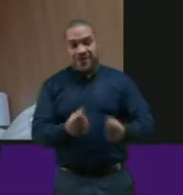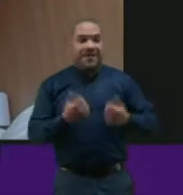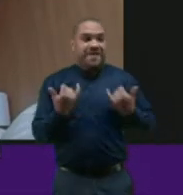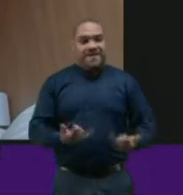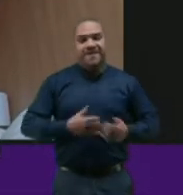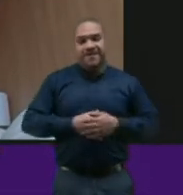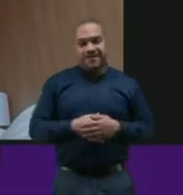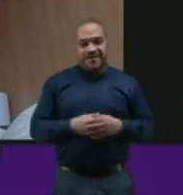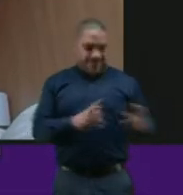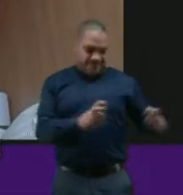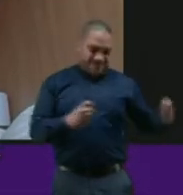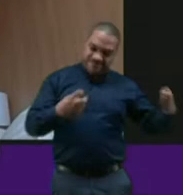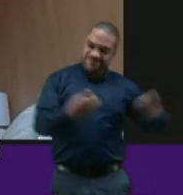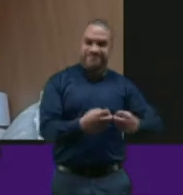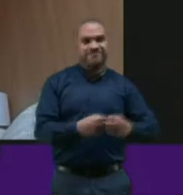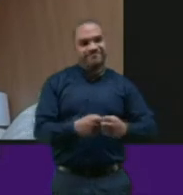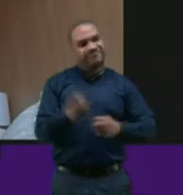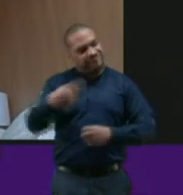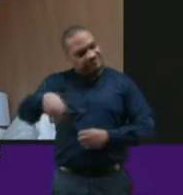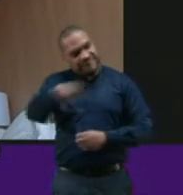Espero que estén súper, súper bien.